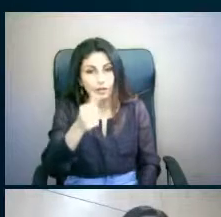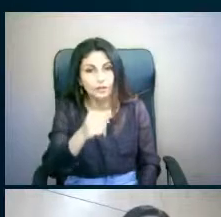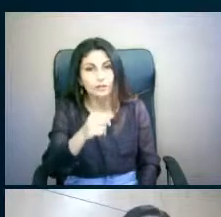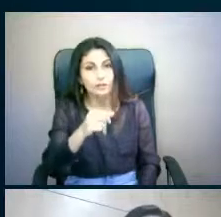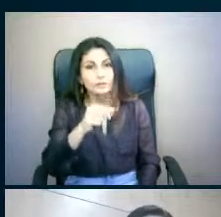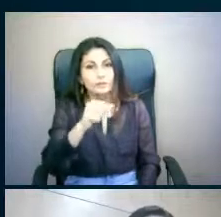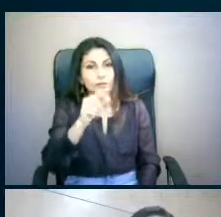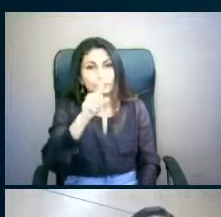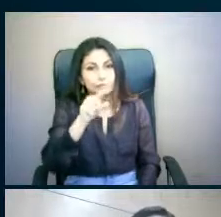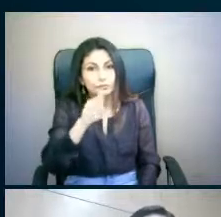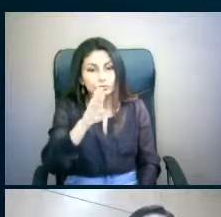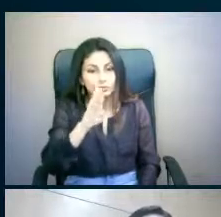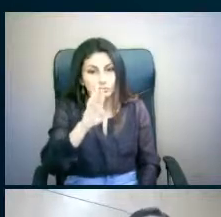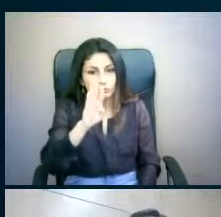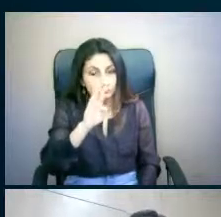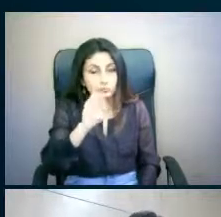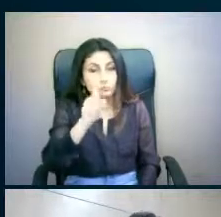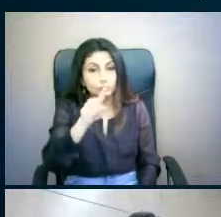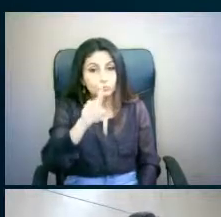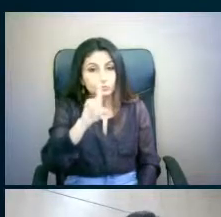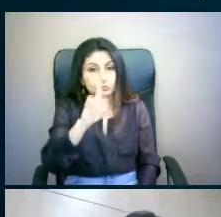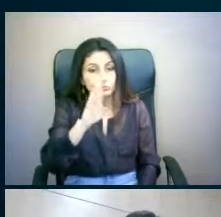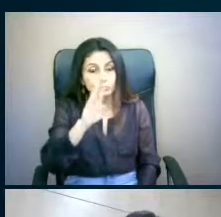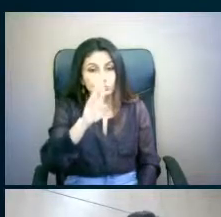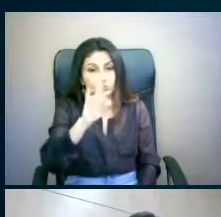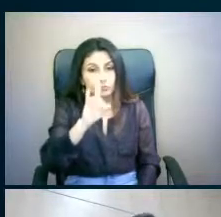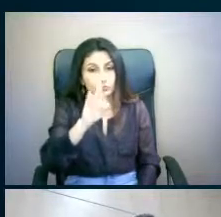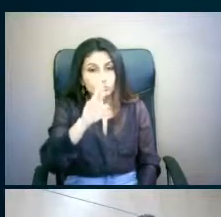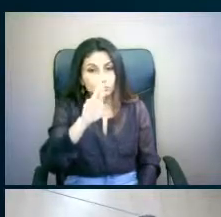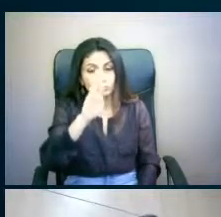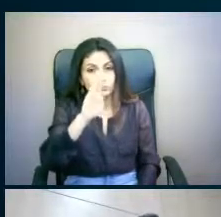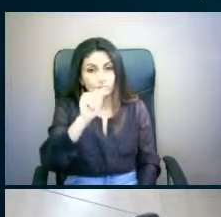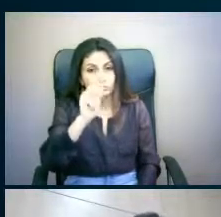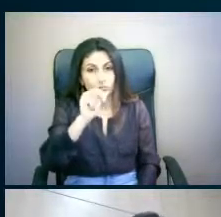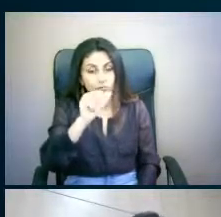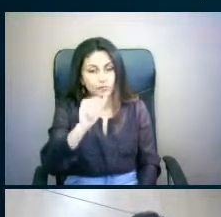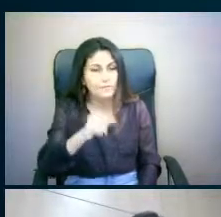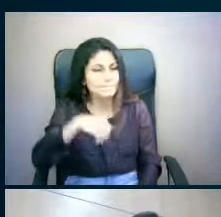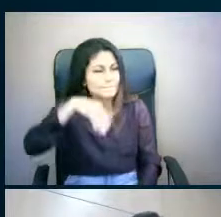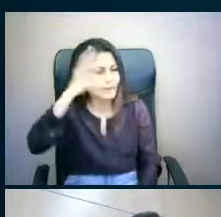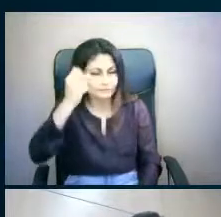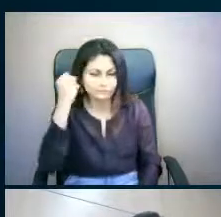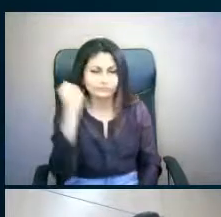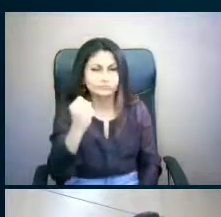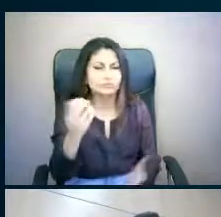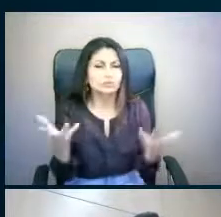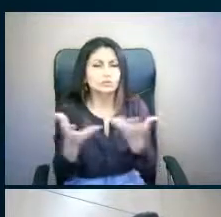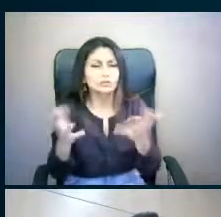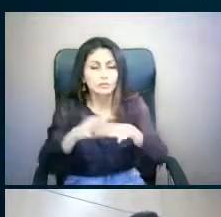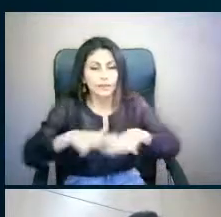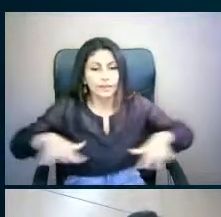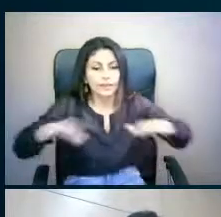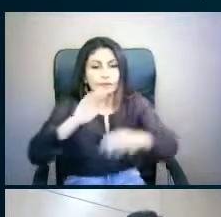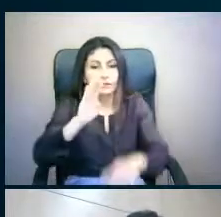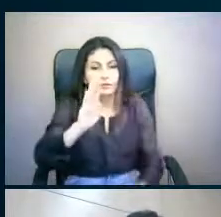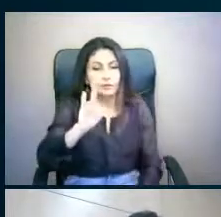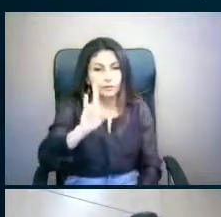dispersa. Los límites más exigentes son en el área urbana, en donde tenemos el